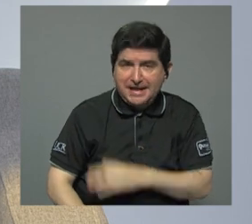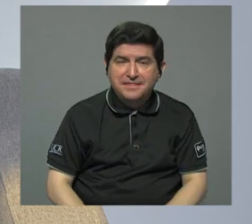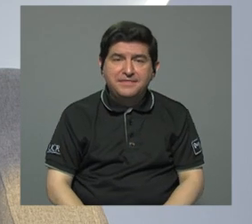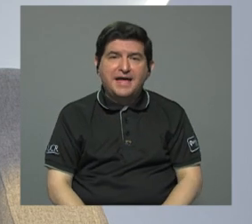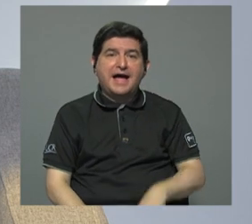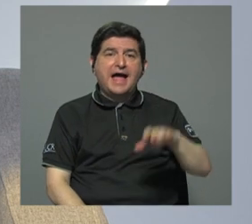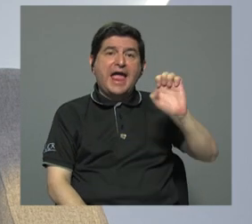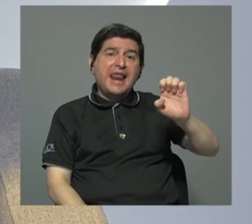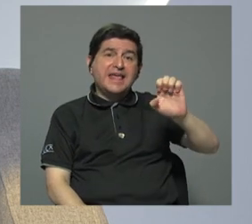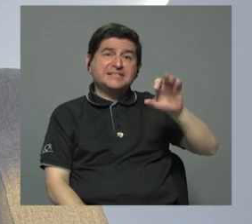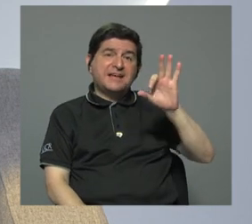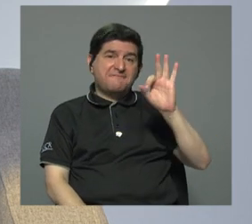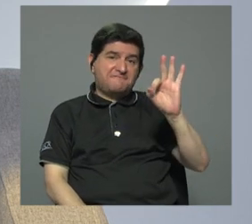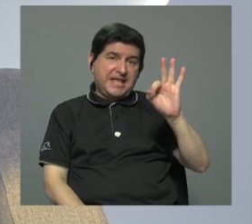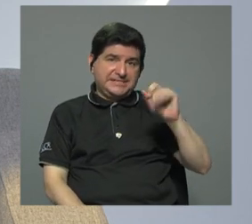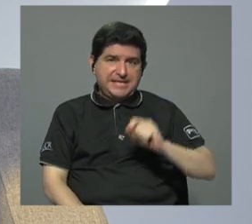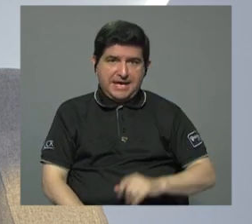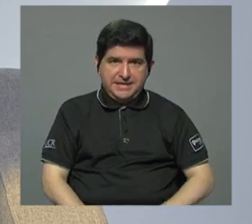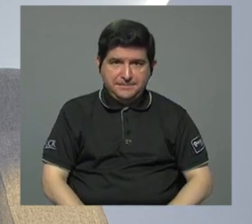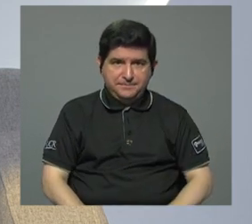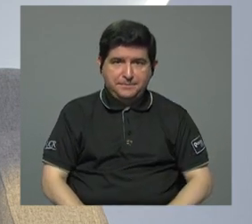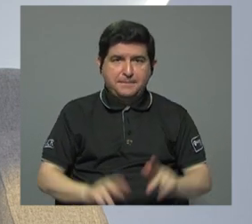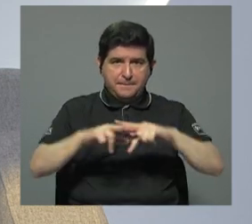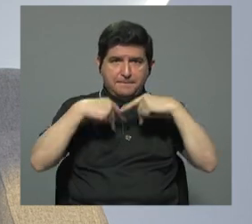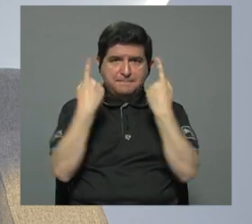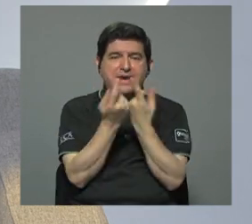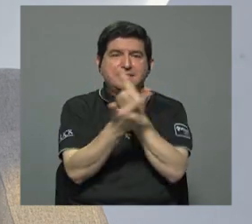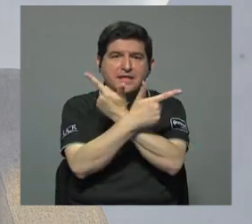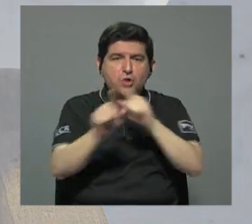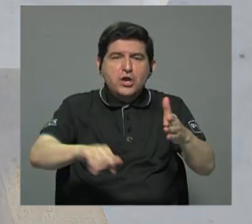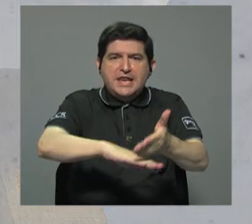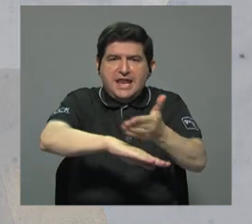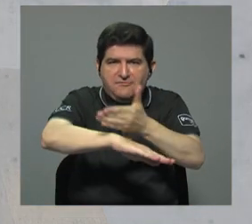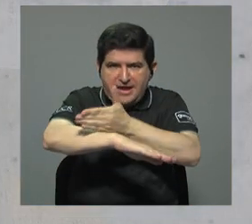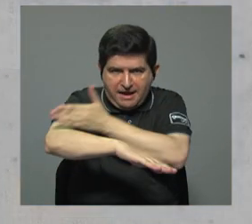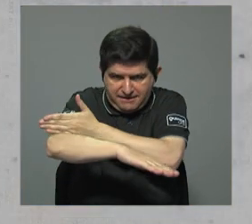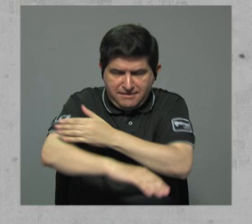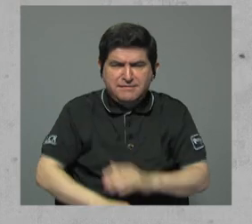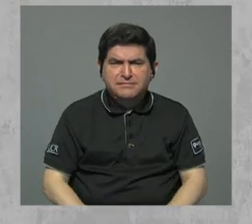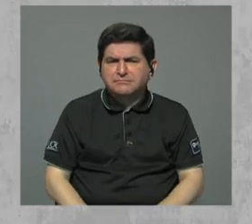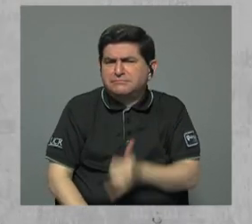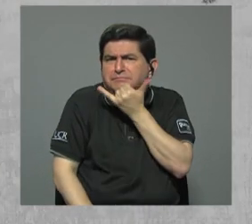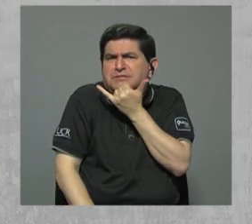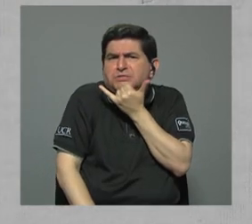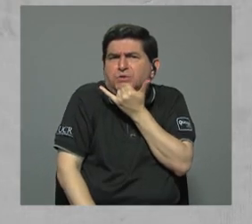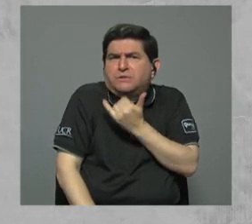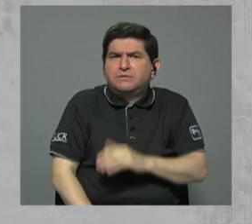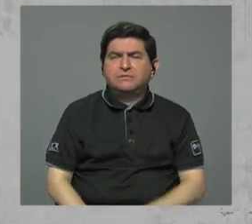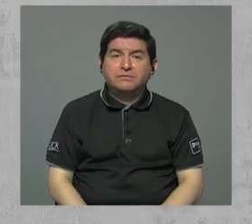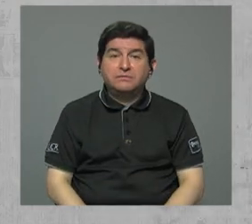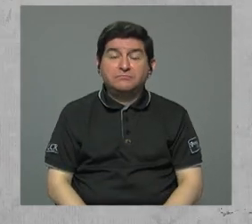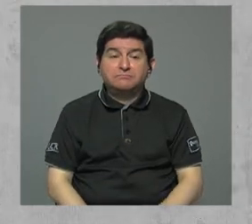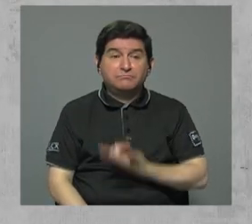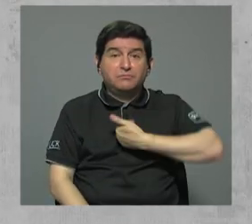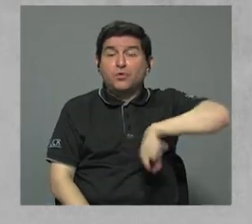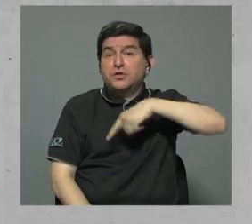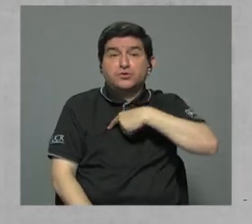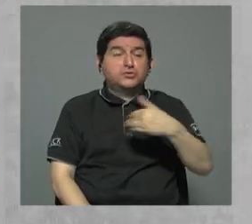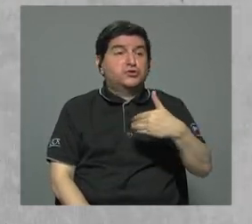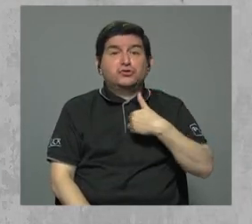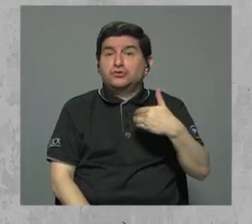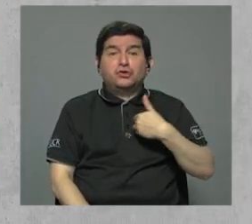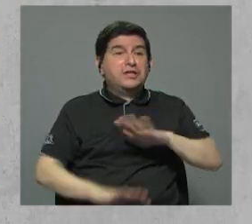don Eliezer Feinzeig, del Partido Liberal Progresista. ¿Qué sucedió? Bueno, nosotros todavía no tenemos